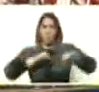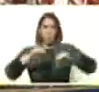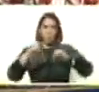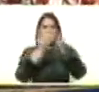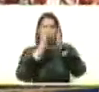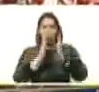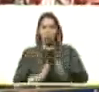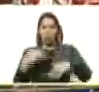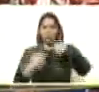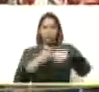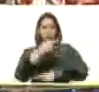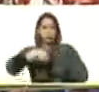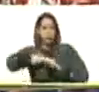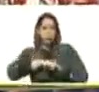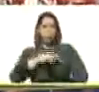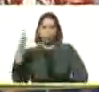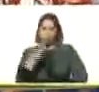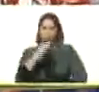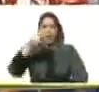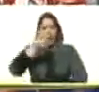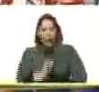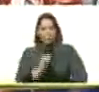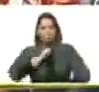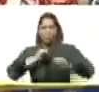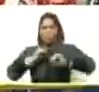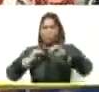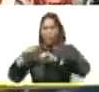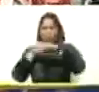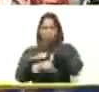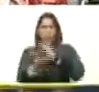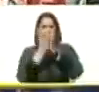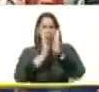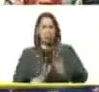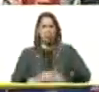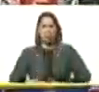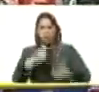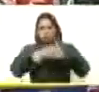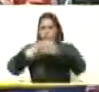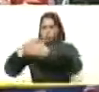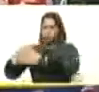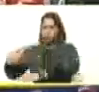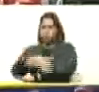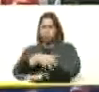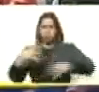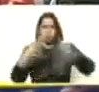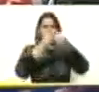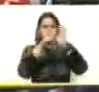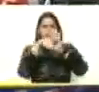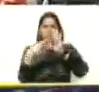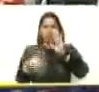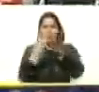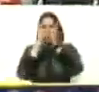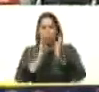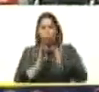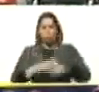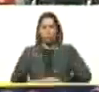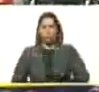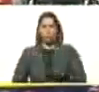revolucionario. Nosotros venimos de ese movimiento estudiantil que luchó en las calles por el derecho al estudio,